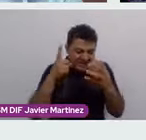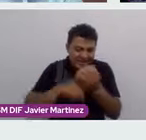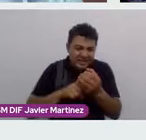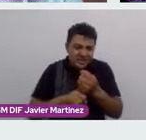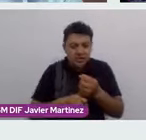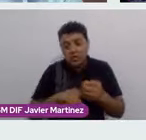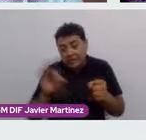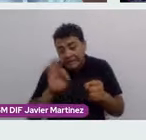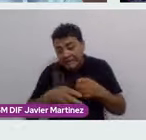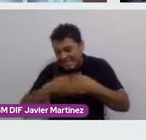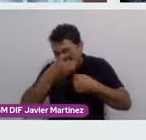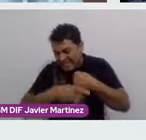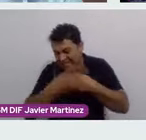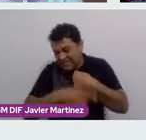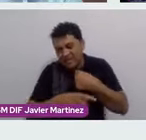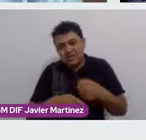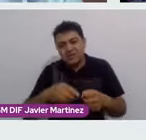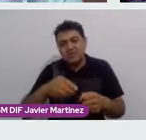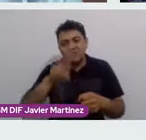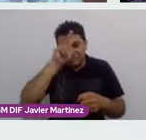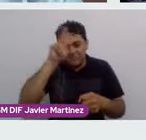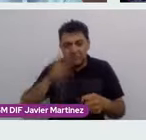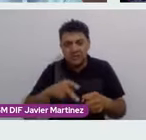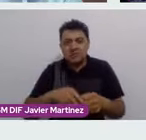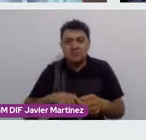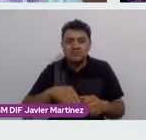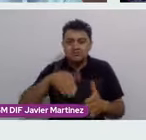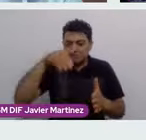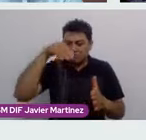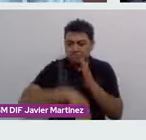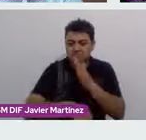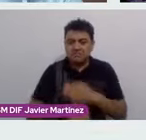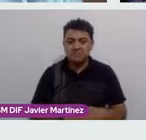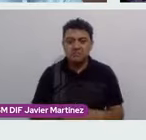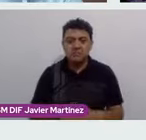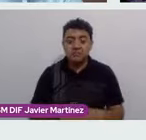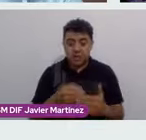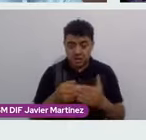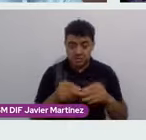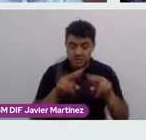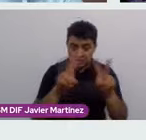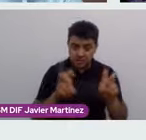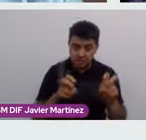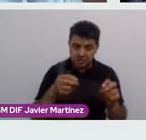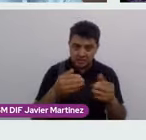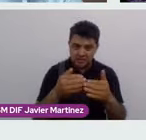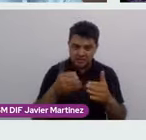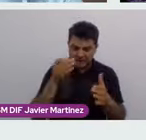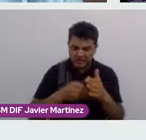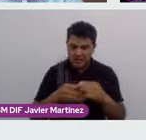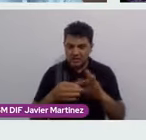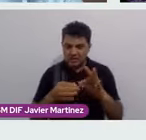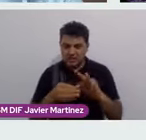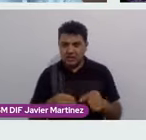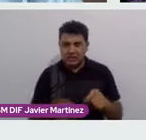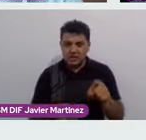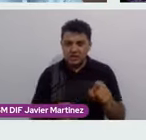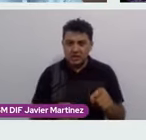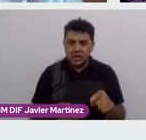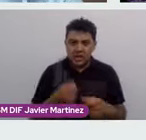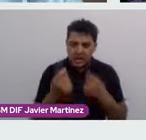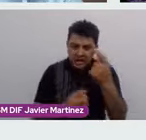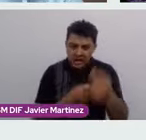auditivo. Un tema que no, a lo mejor ahorita no toqué y que es importante tocarlo, en paciente con zumbido, la dieta es